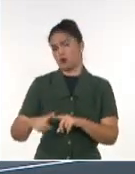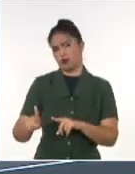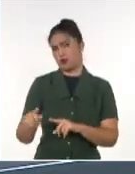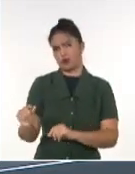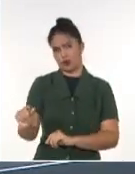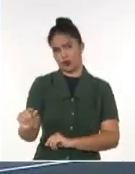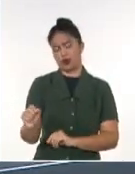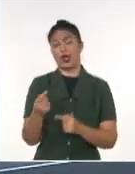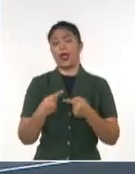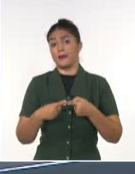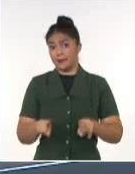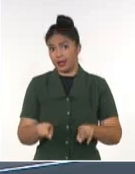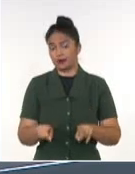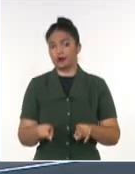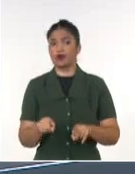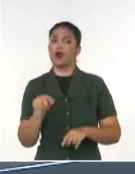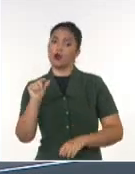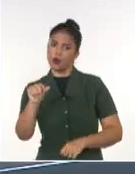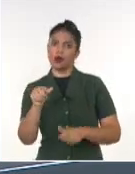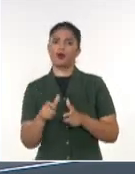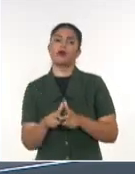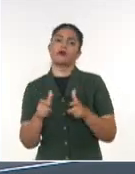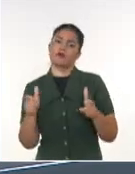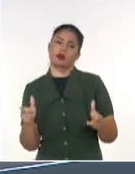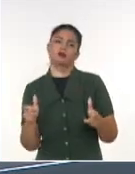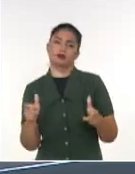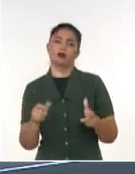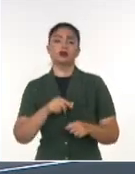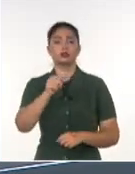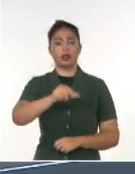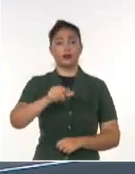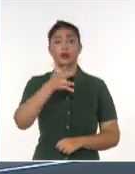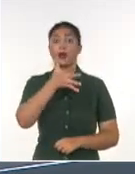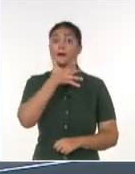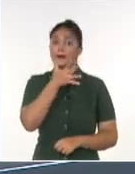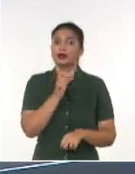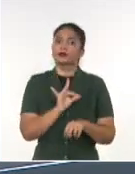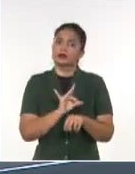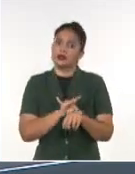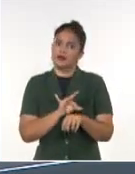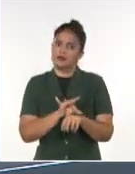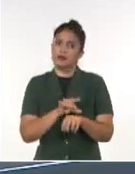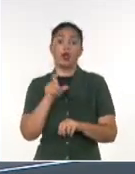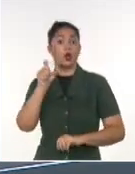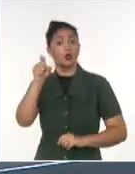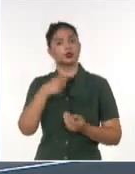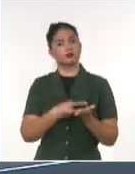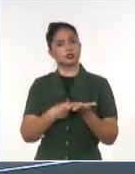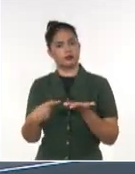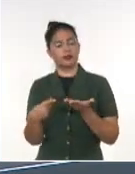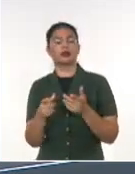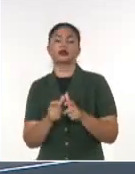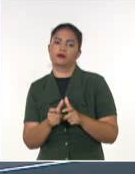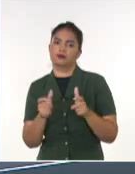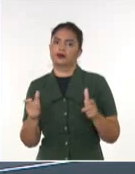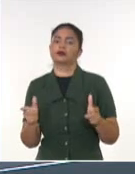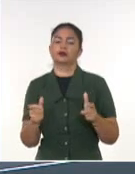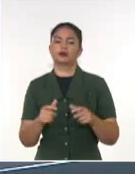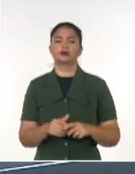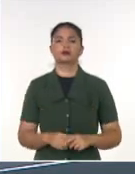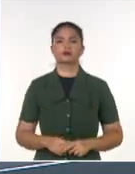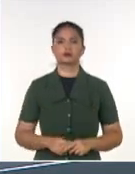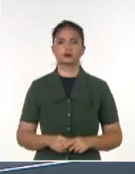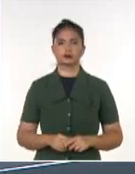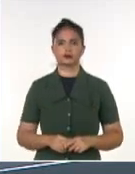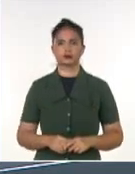que sí han tenido un incremento en el número de casos sospechosos en la última semana con respecto a la semana anterior, que ha sido notable. Y